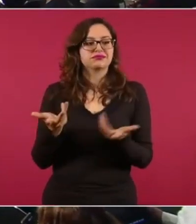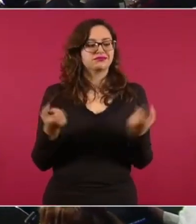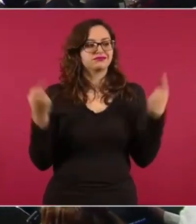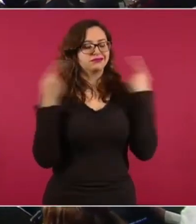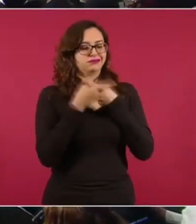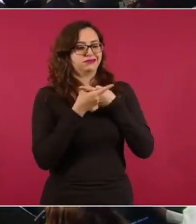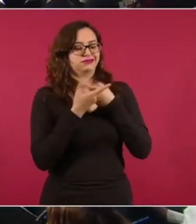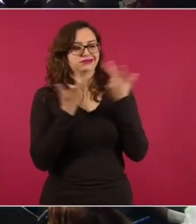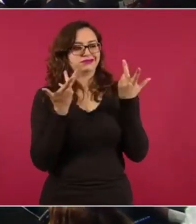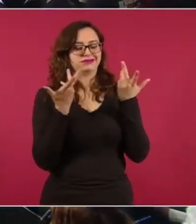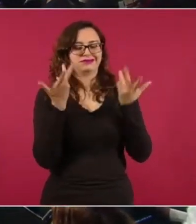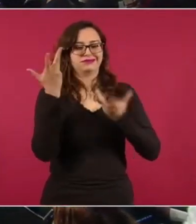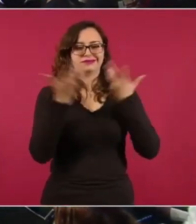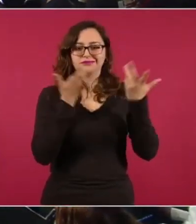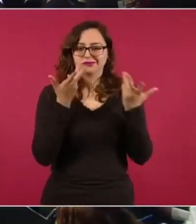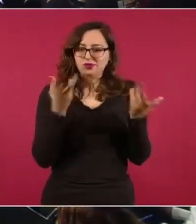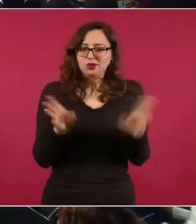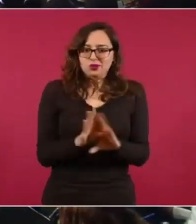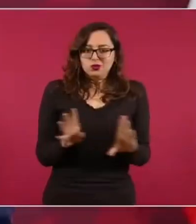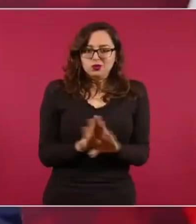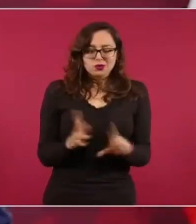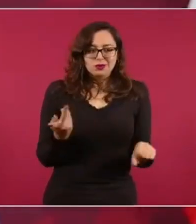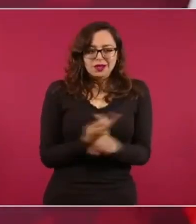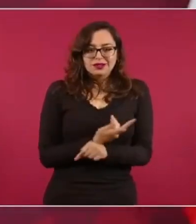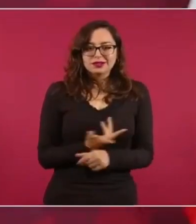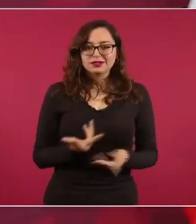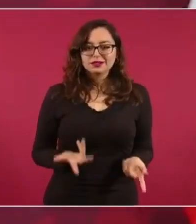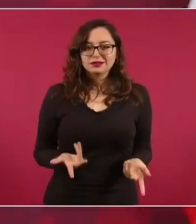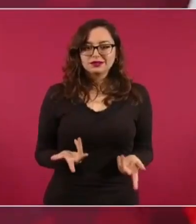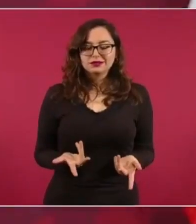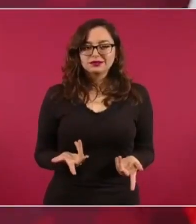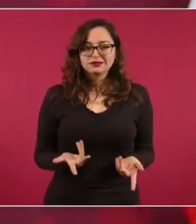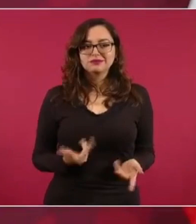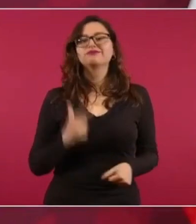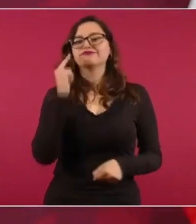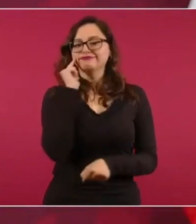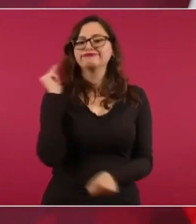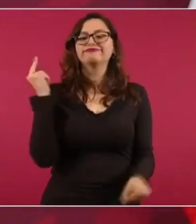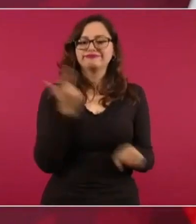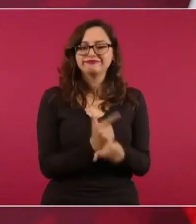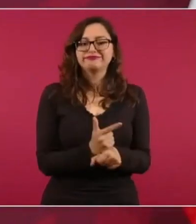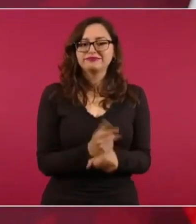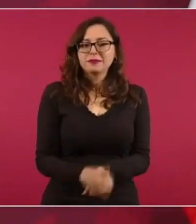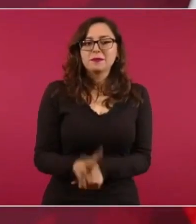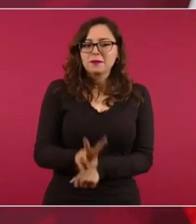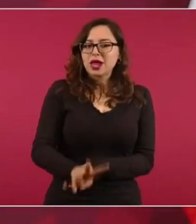Entonces, es un asunto